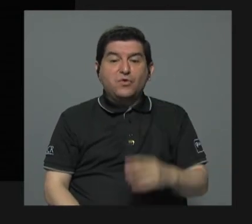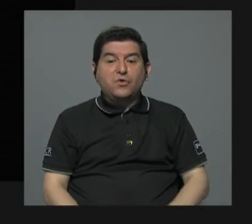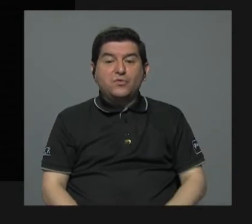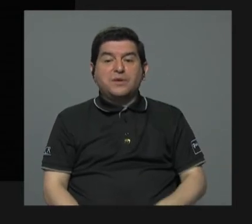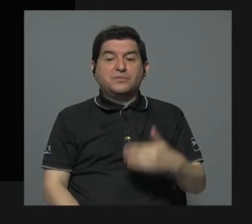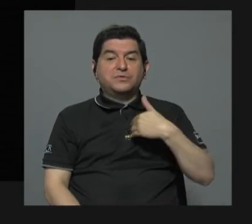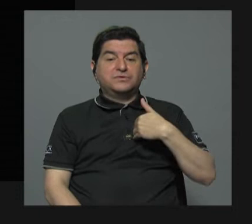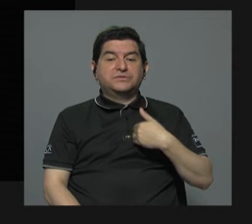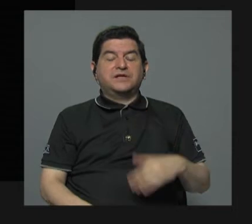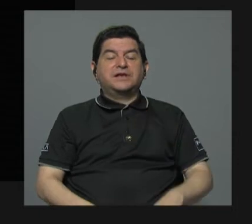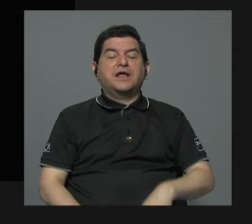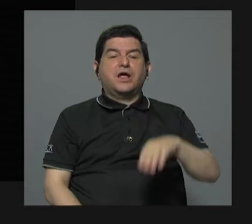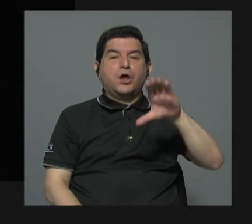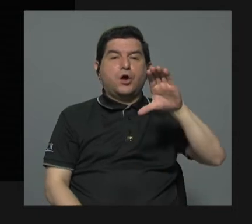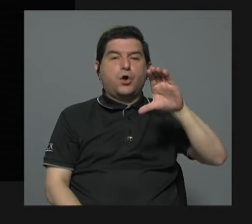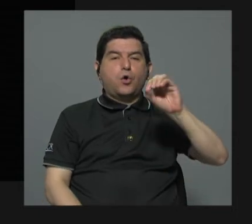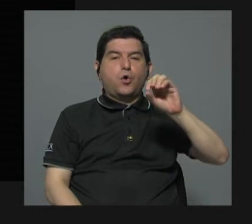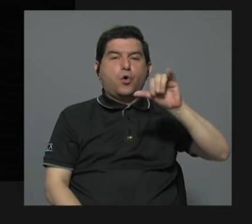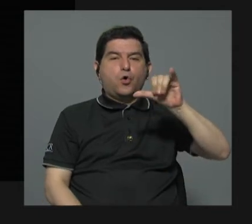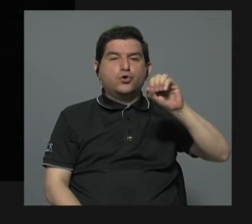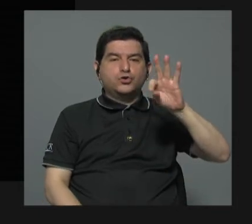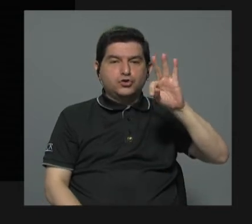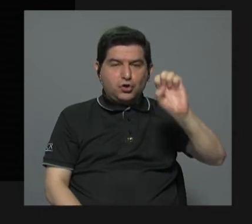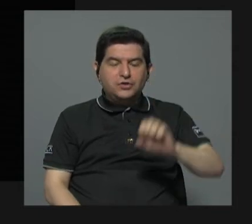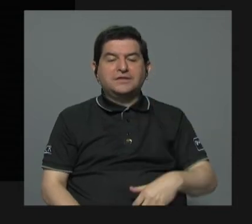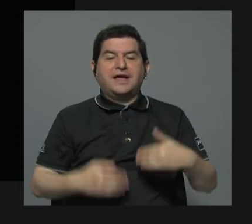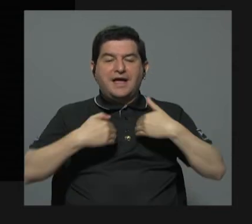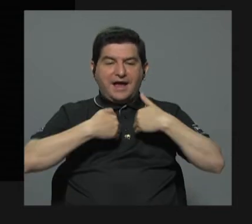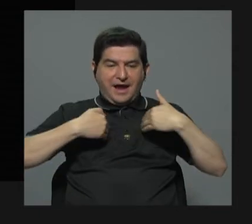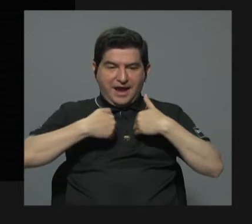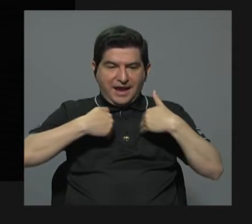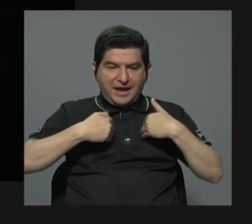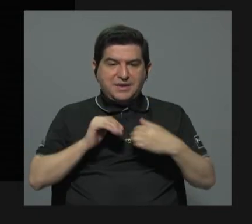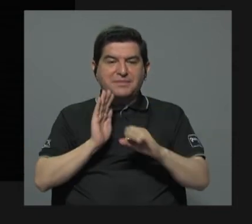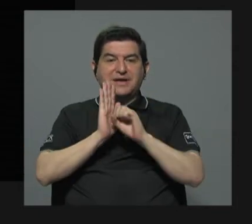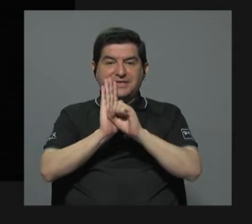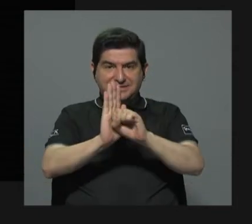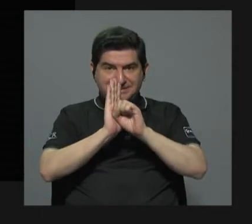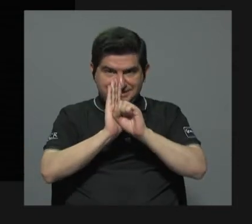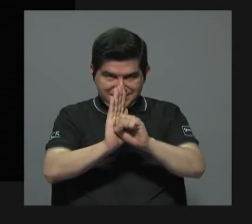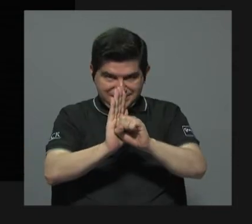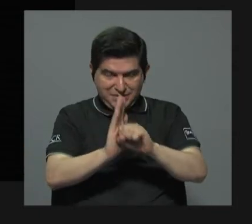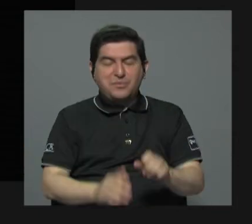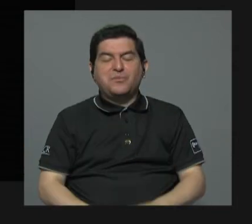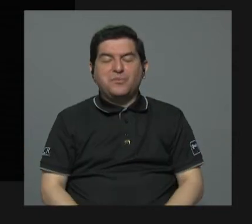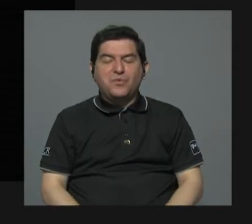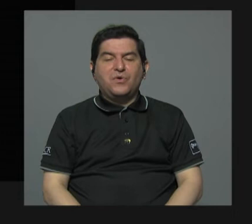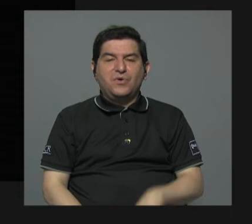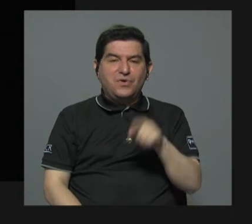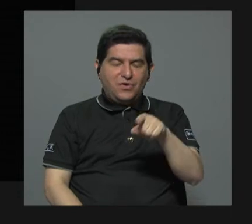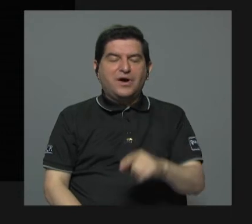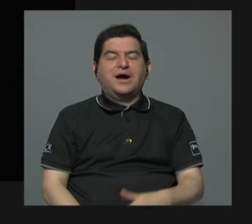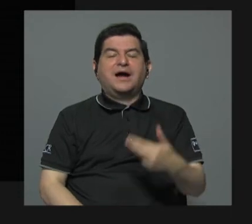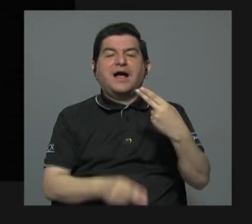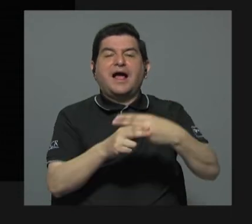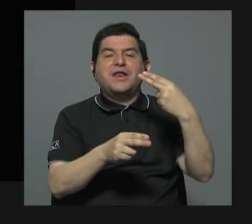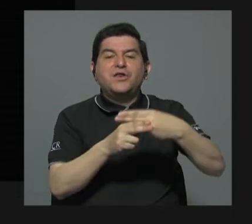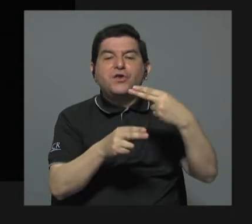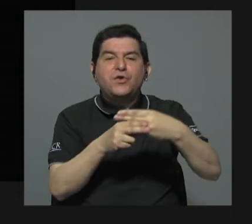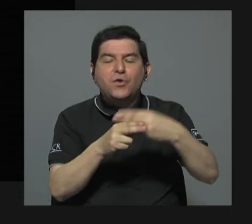al coyote. Coyote es el animal o el emblema parlante, el antiguo topónimo que le daba nombre